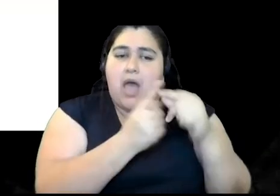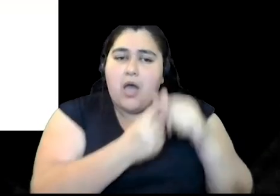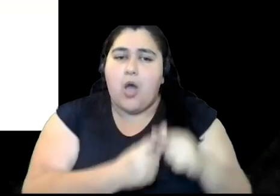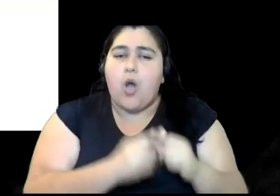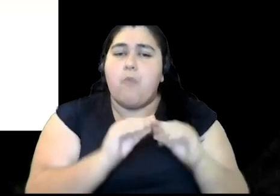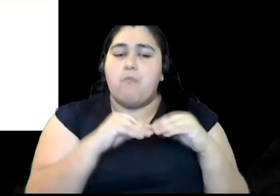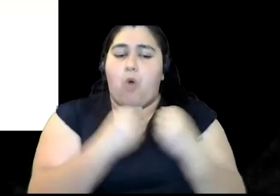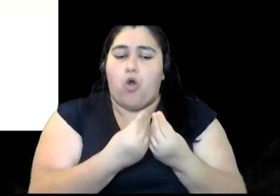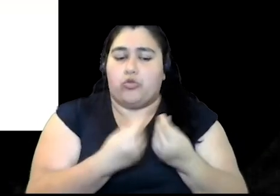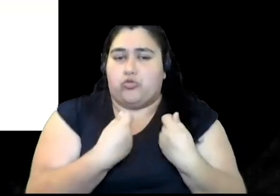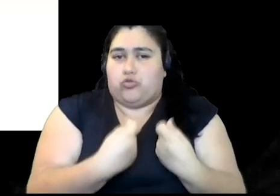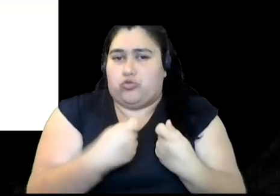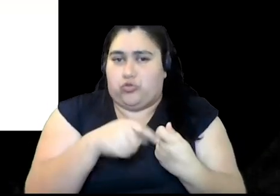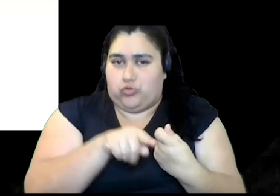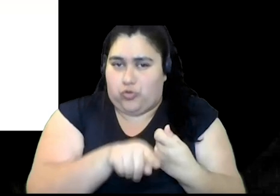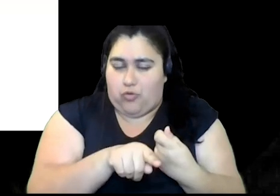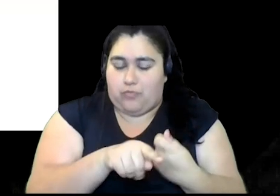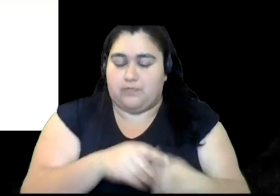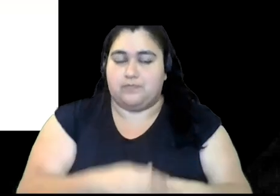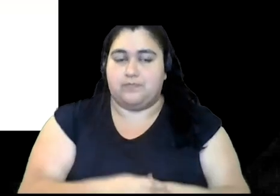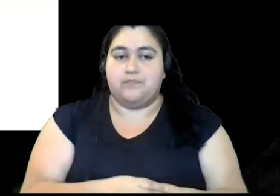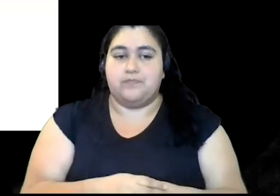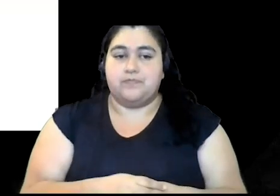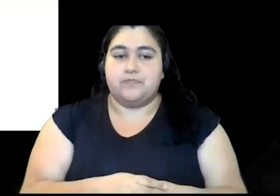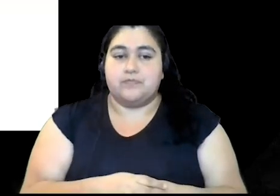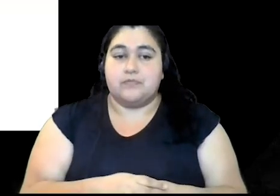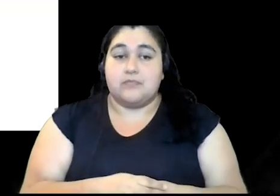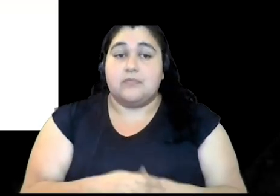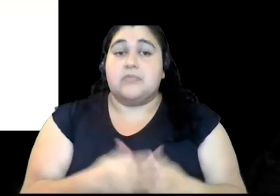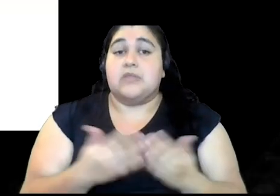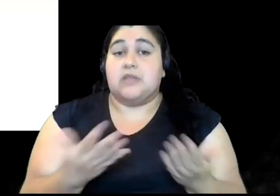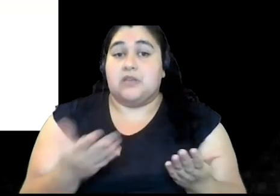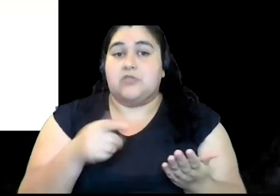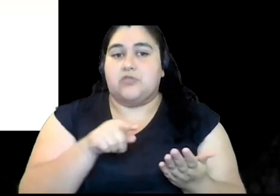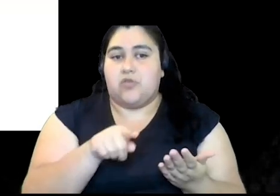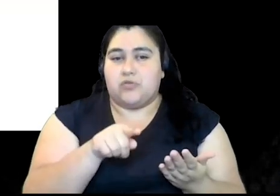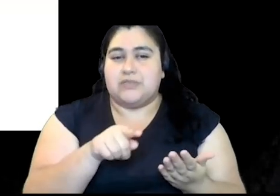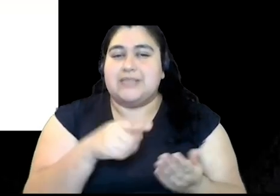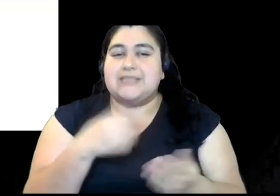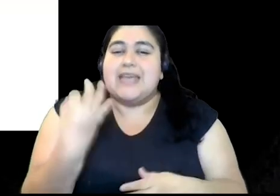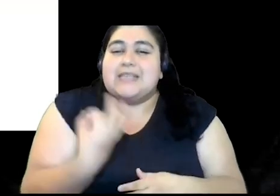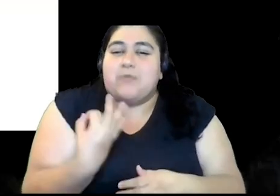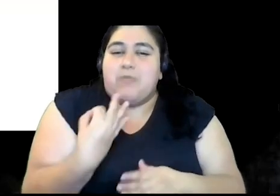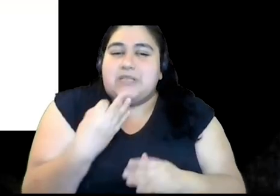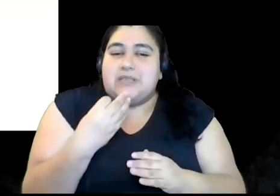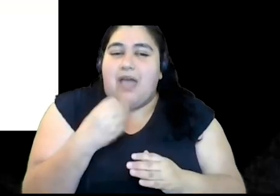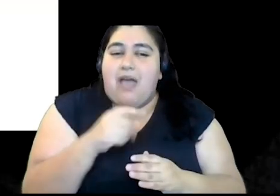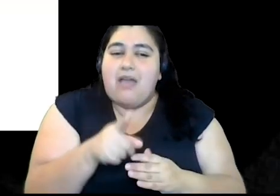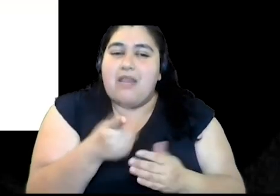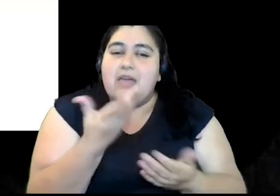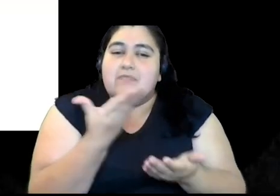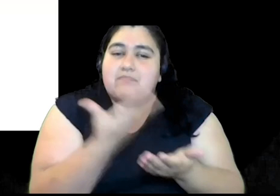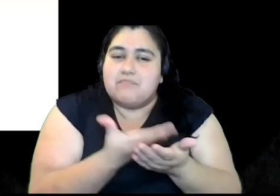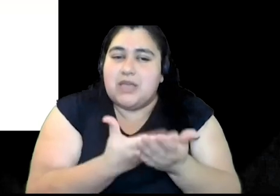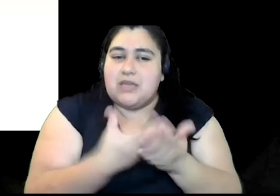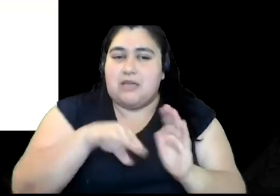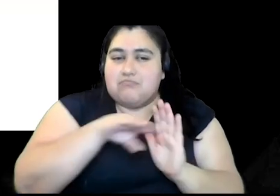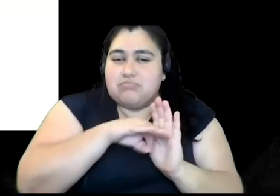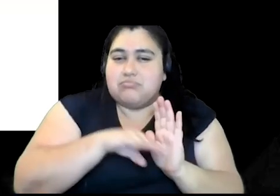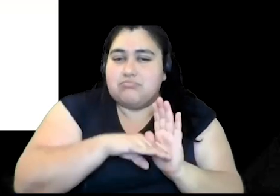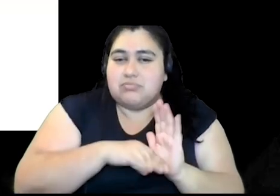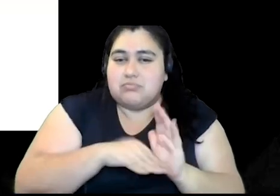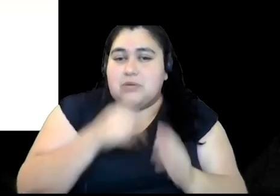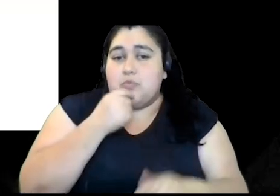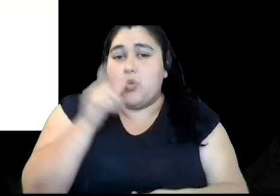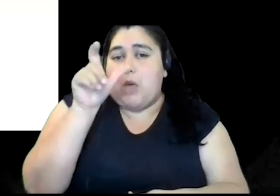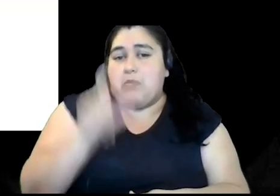consumido. Simplemente les dejo cuáles son las principales exenciones que pueden alcanzar a